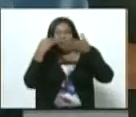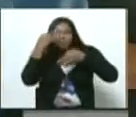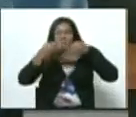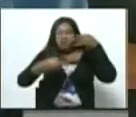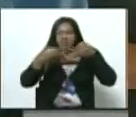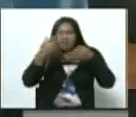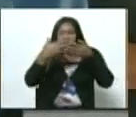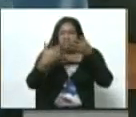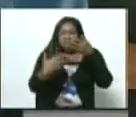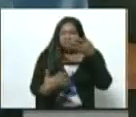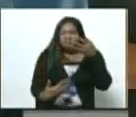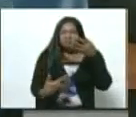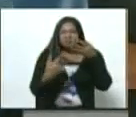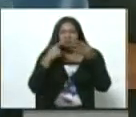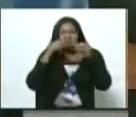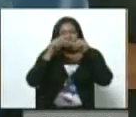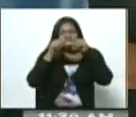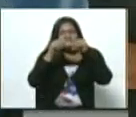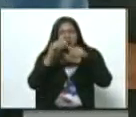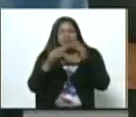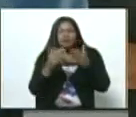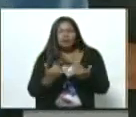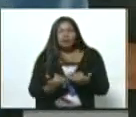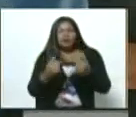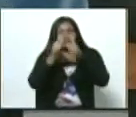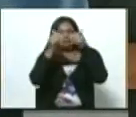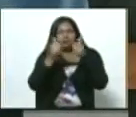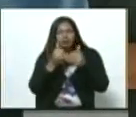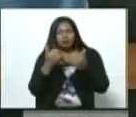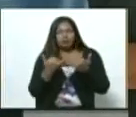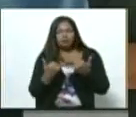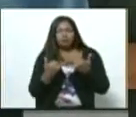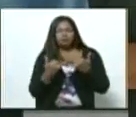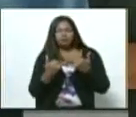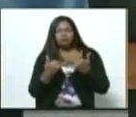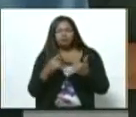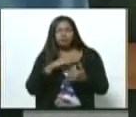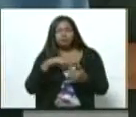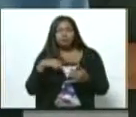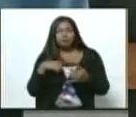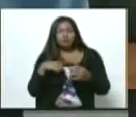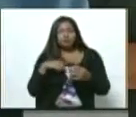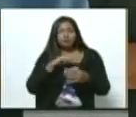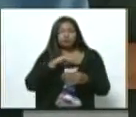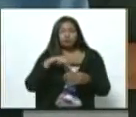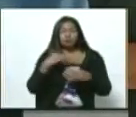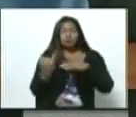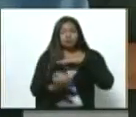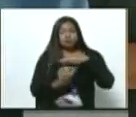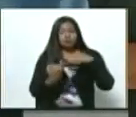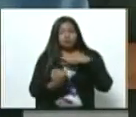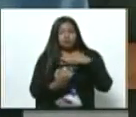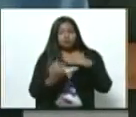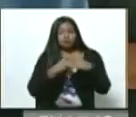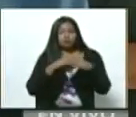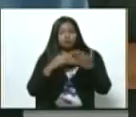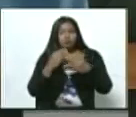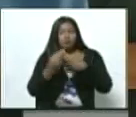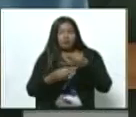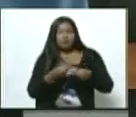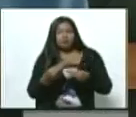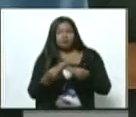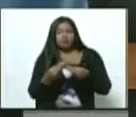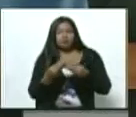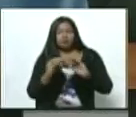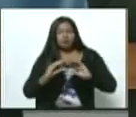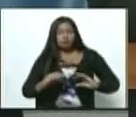judiciales, etcétera, en el seguimiento, en el sistema de seguimiento de casos de nuestra institución. Lo haremos hoy ya pues como